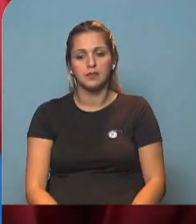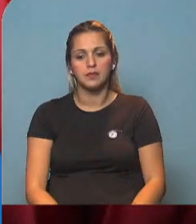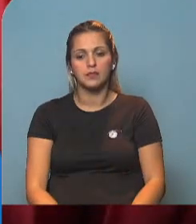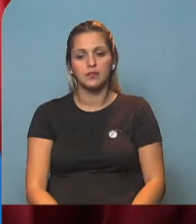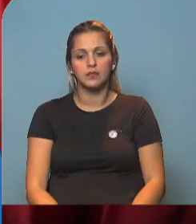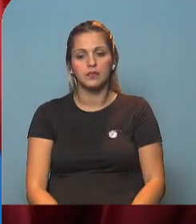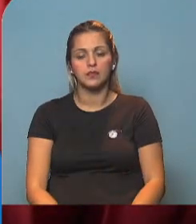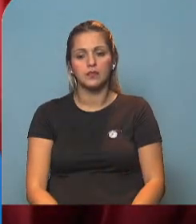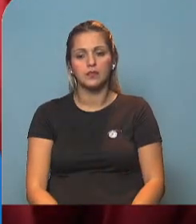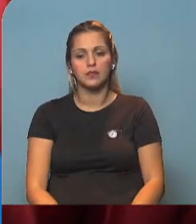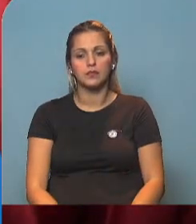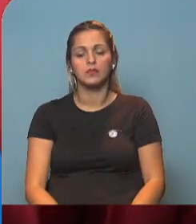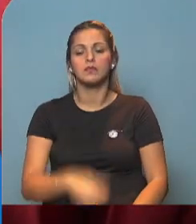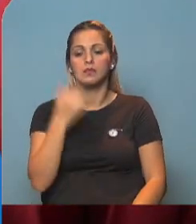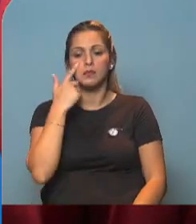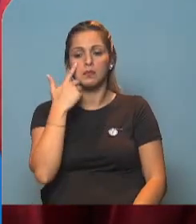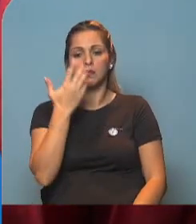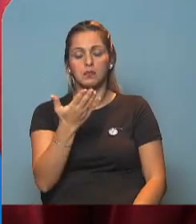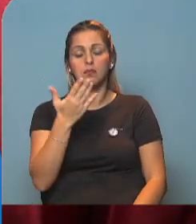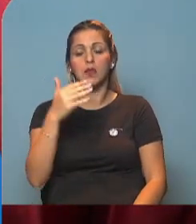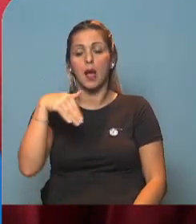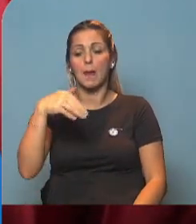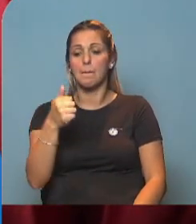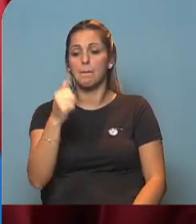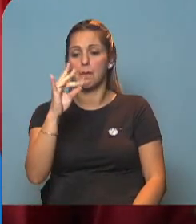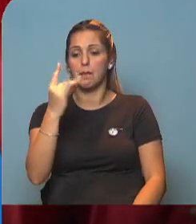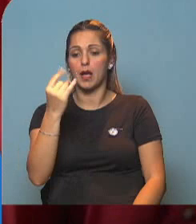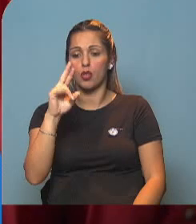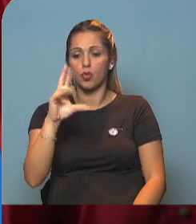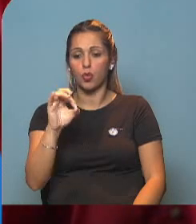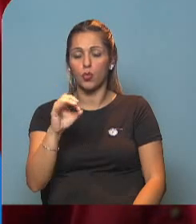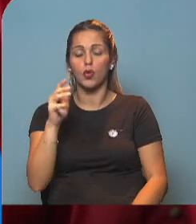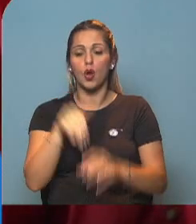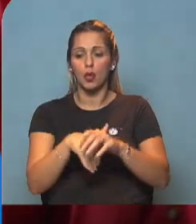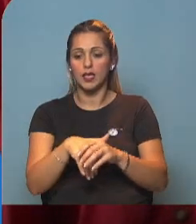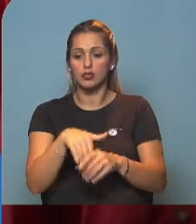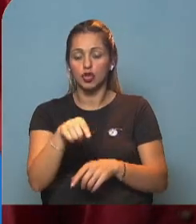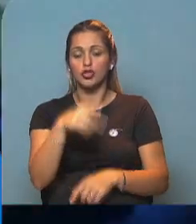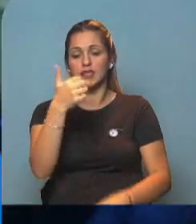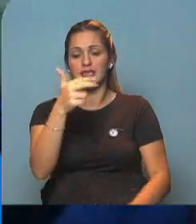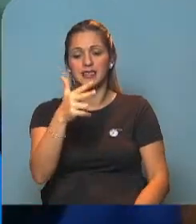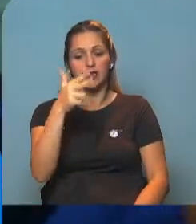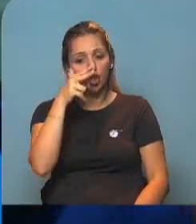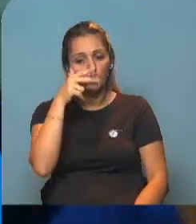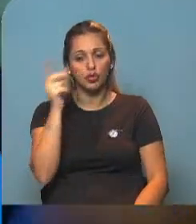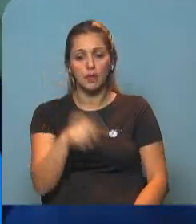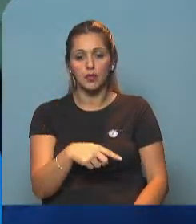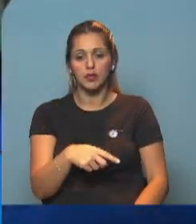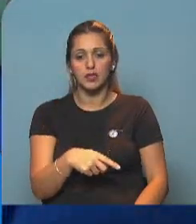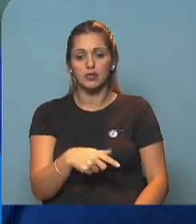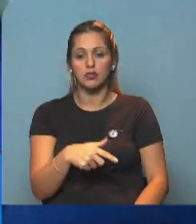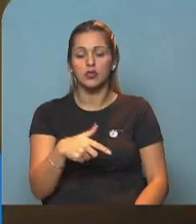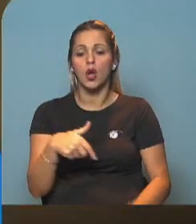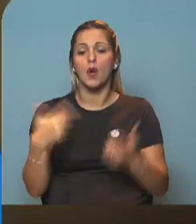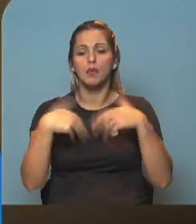Imperio gringo, bájale 2. Maduro fue reelecto con el 68% de los votos en una jornada que registró una